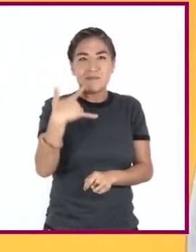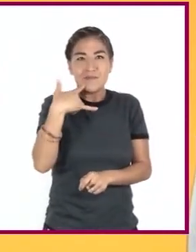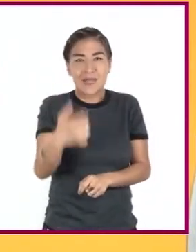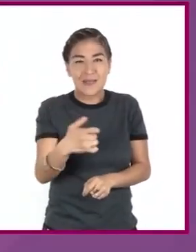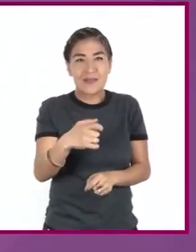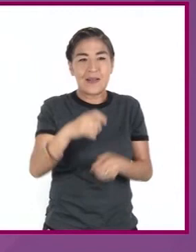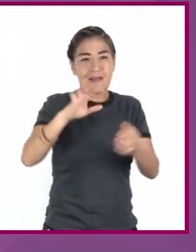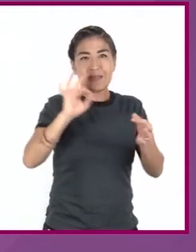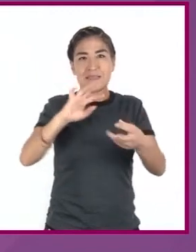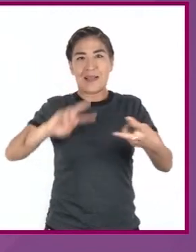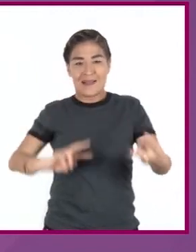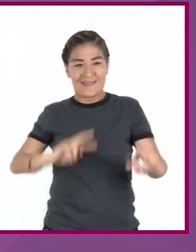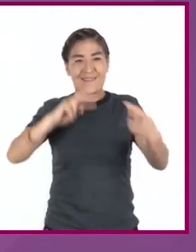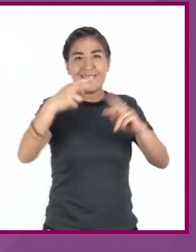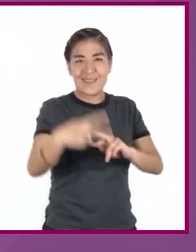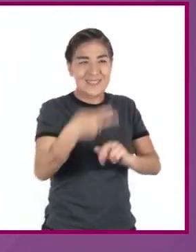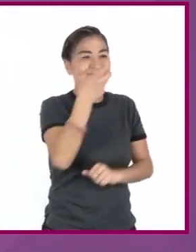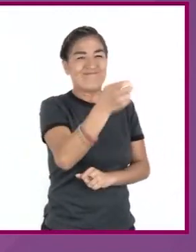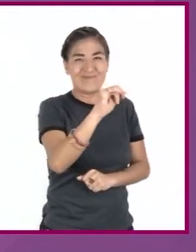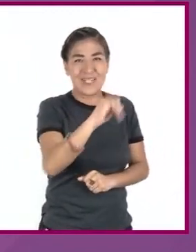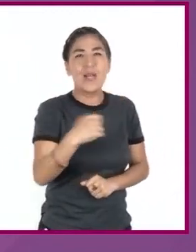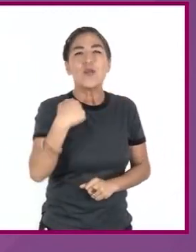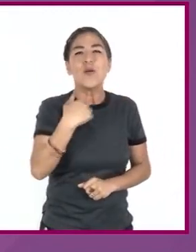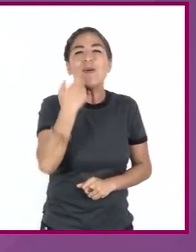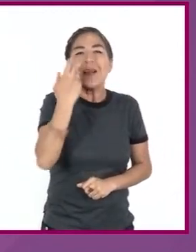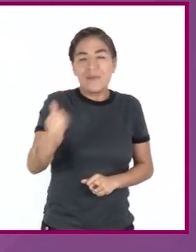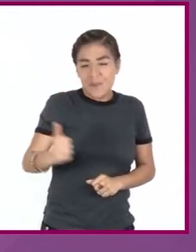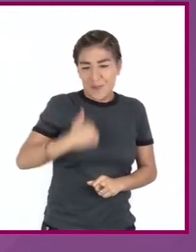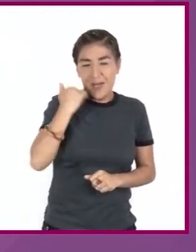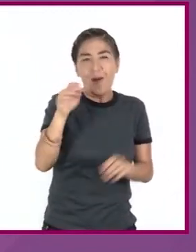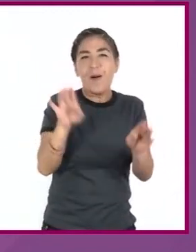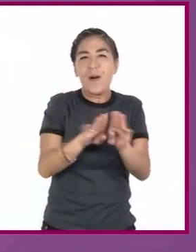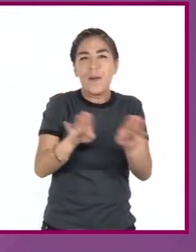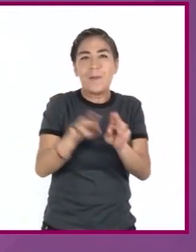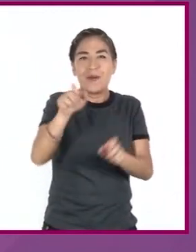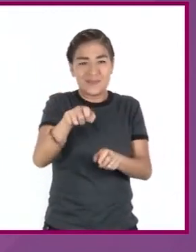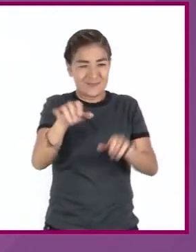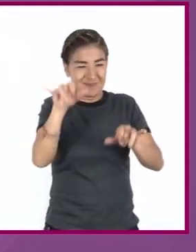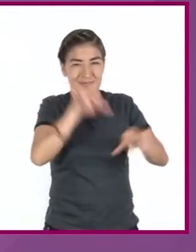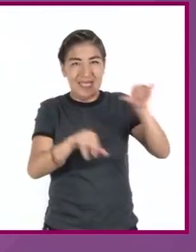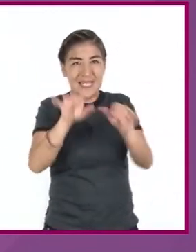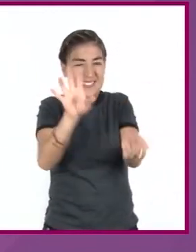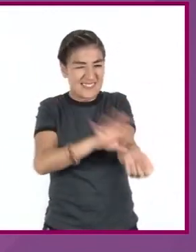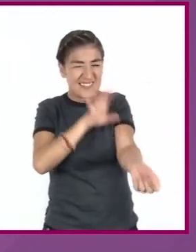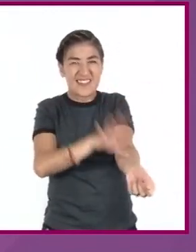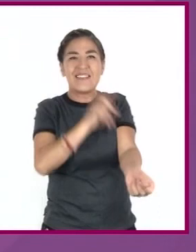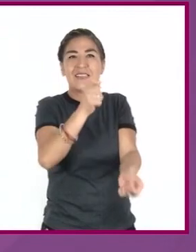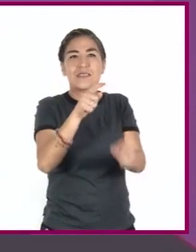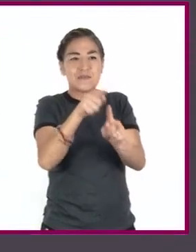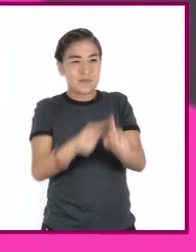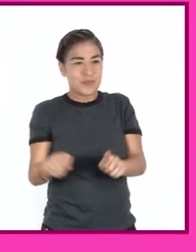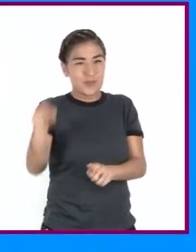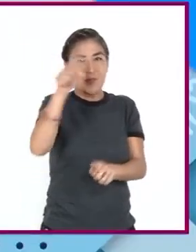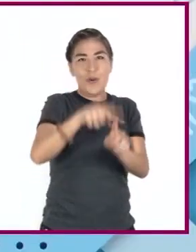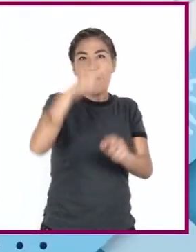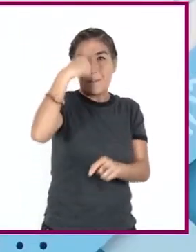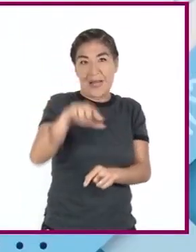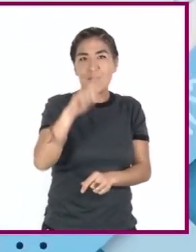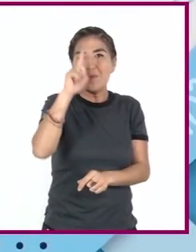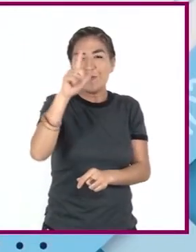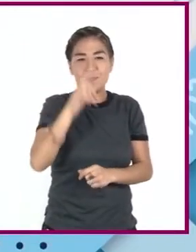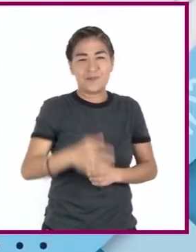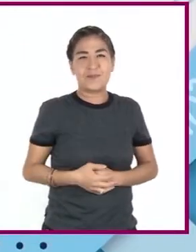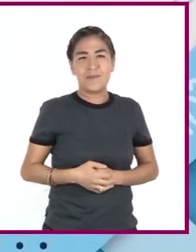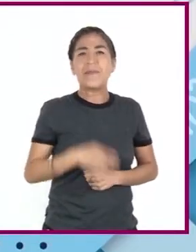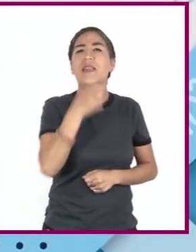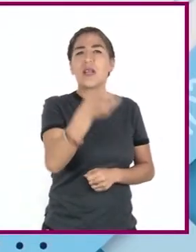efecto contrario. En efecto, yo quería ver si era posible emplear el magnetismo para generar electricidad. Para